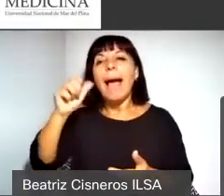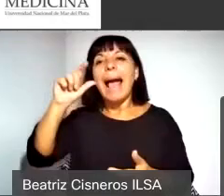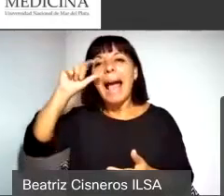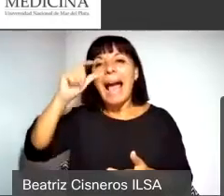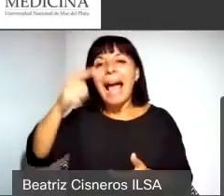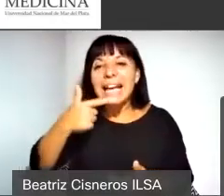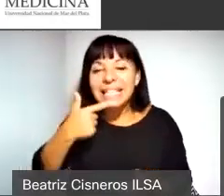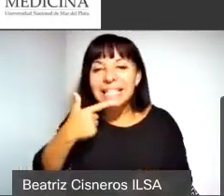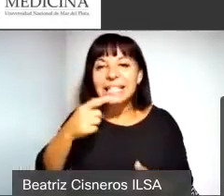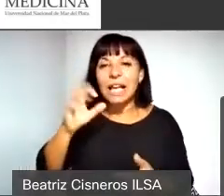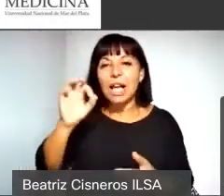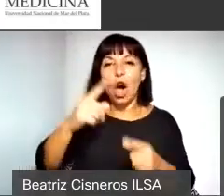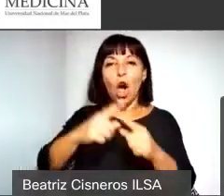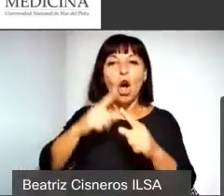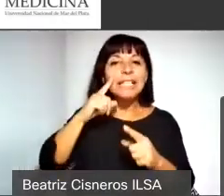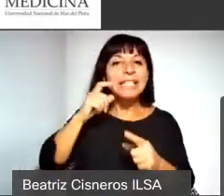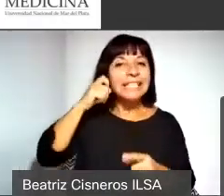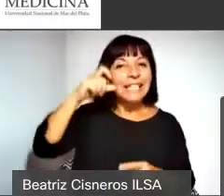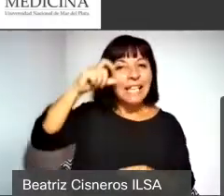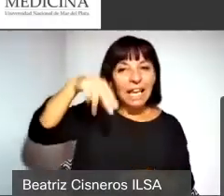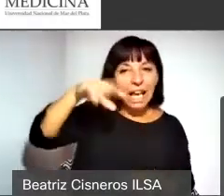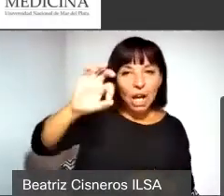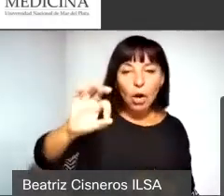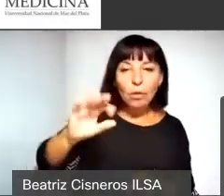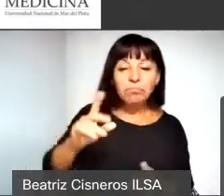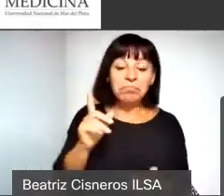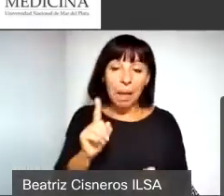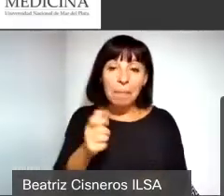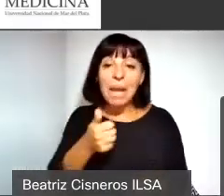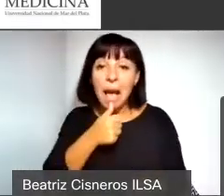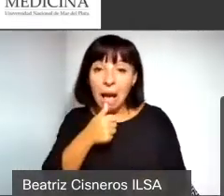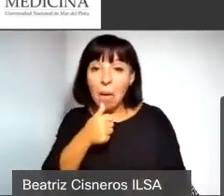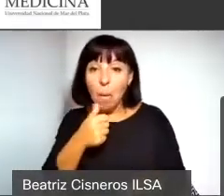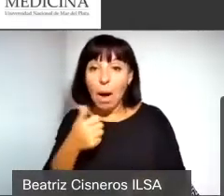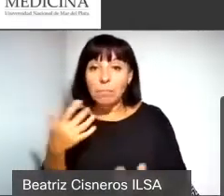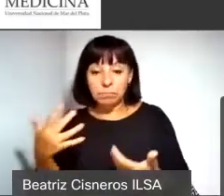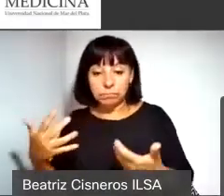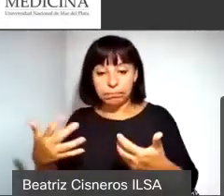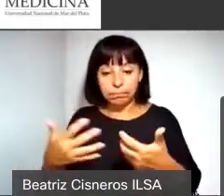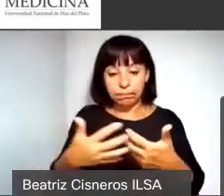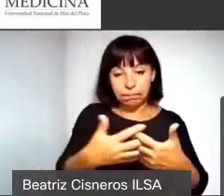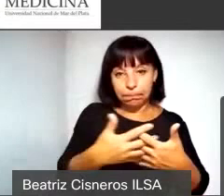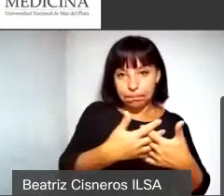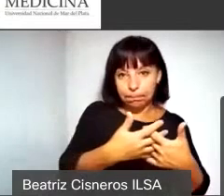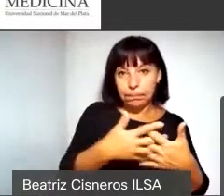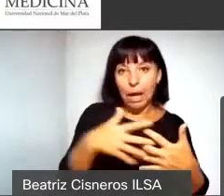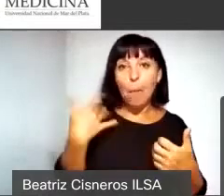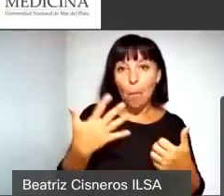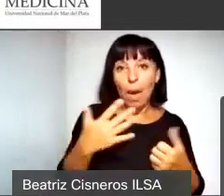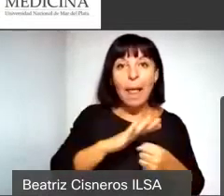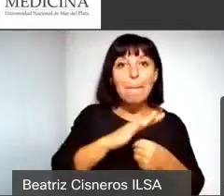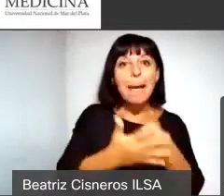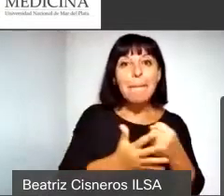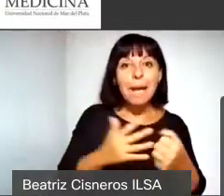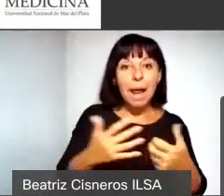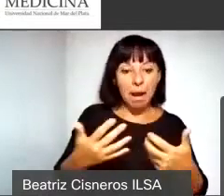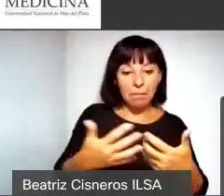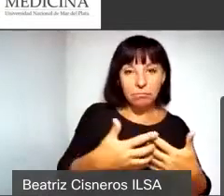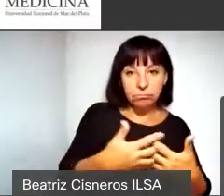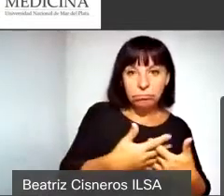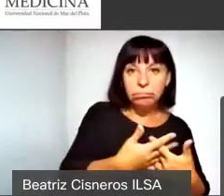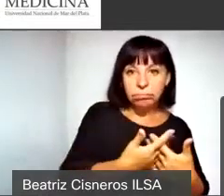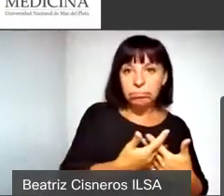nitrógeno, incluso el agua, pueden atravesar la membrana plasmática sin problemas, ¿sí? Abriéndose paso entre